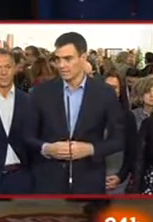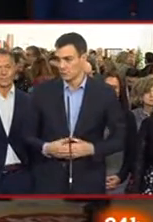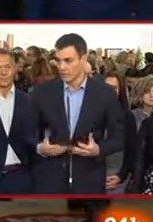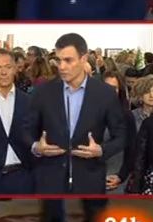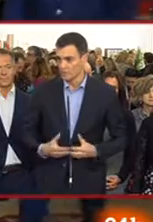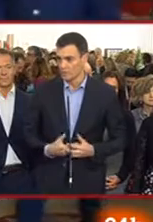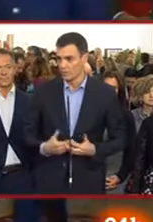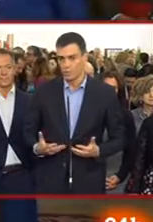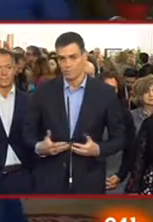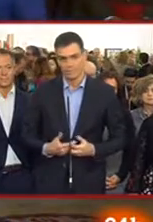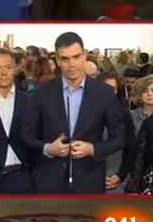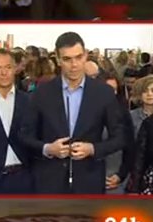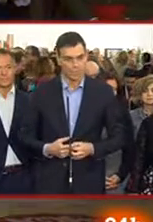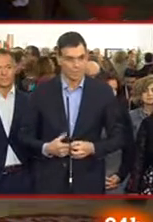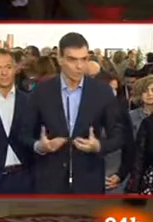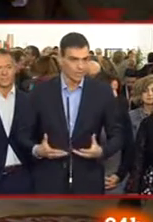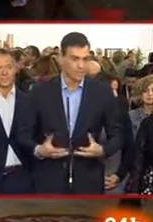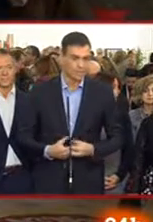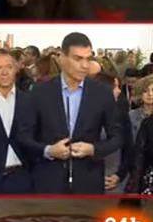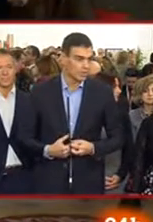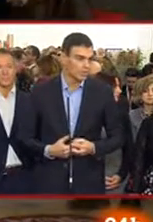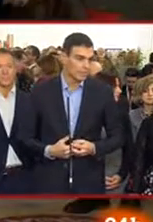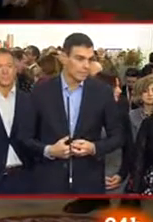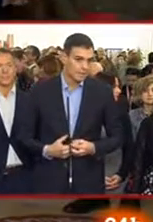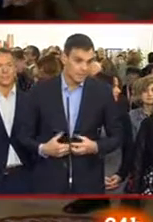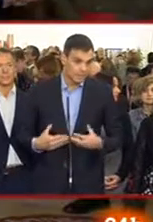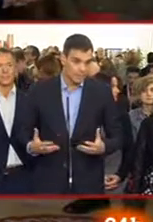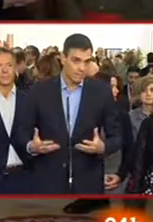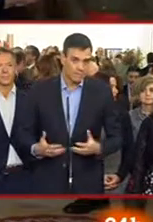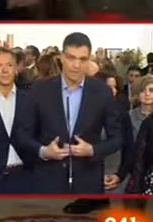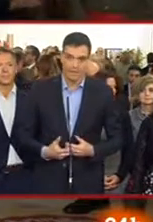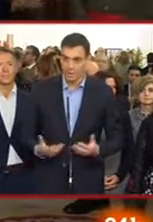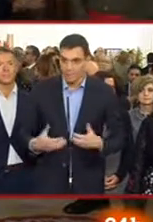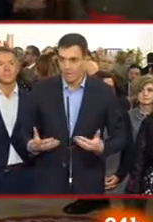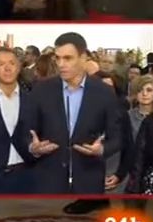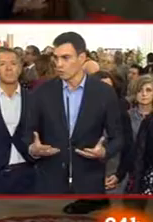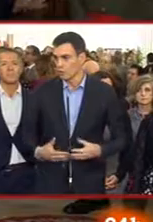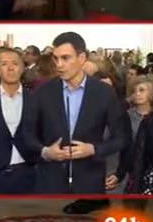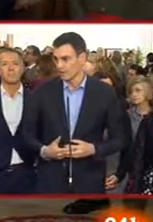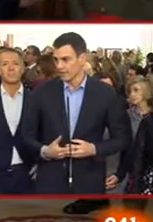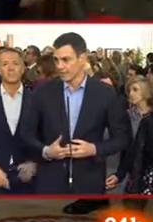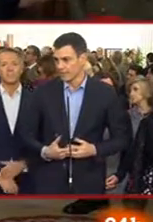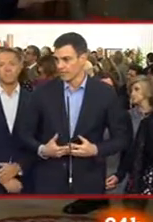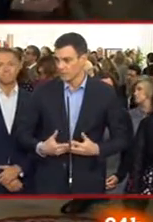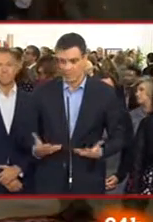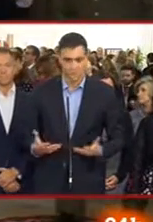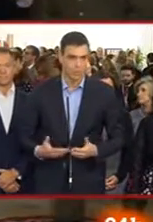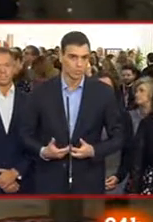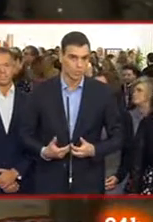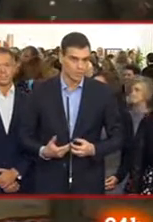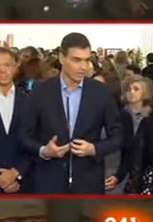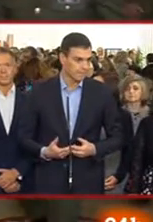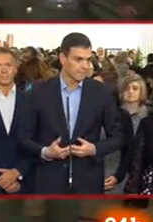una situación muy preocupante en una comunidad como Cataluña, pero también para recuperar el autogobierno que fue lesionado